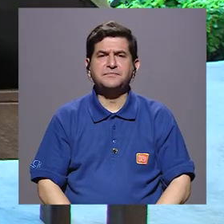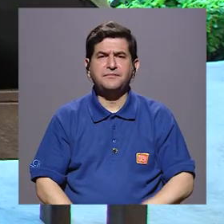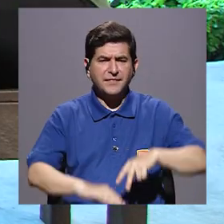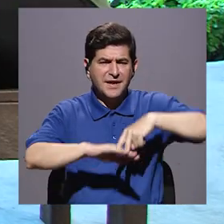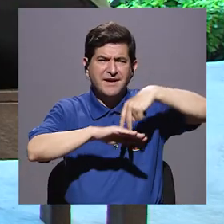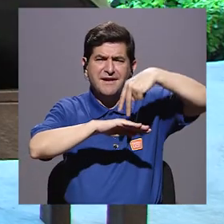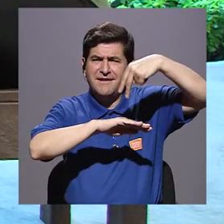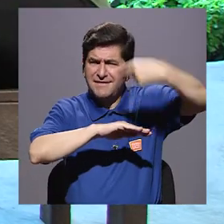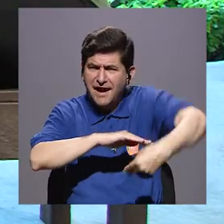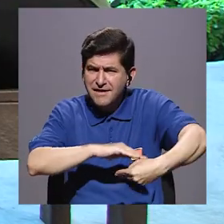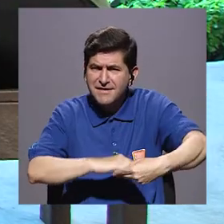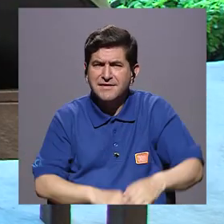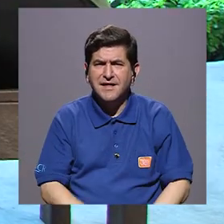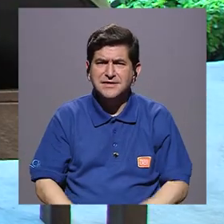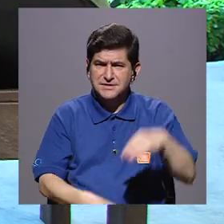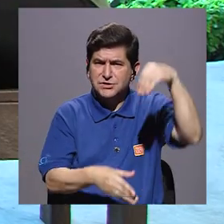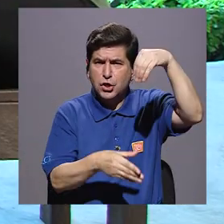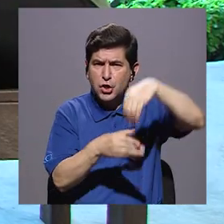caídas